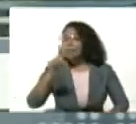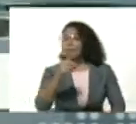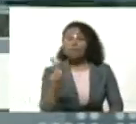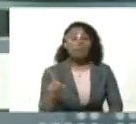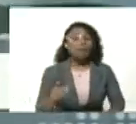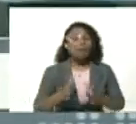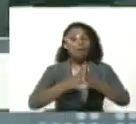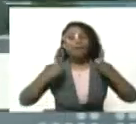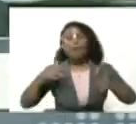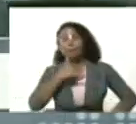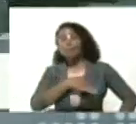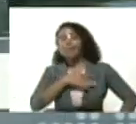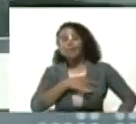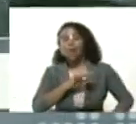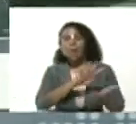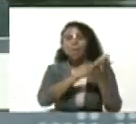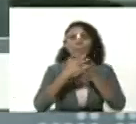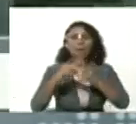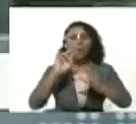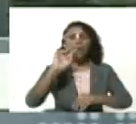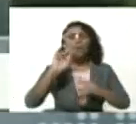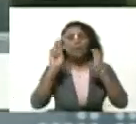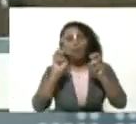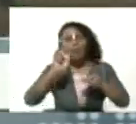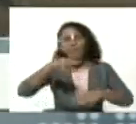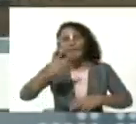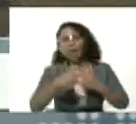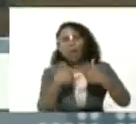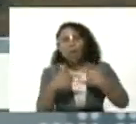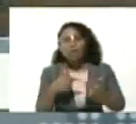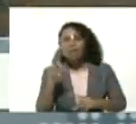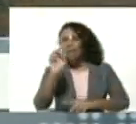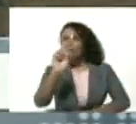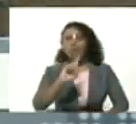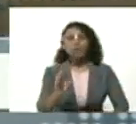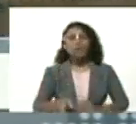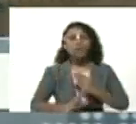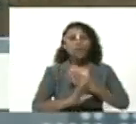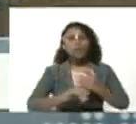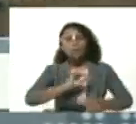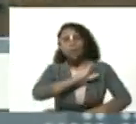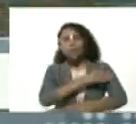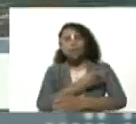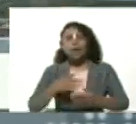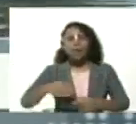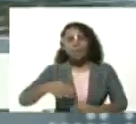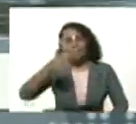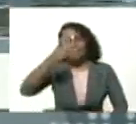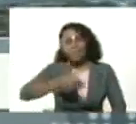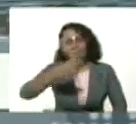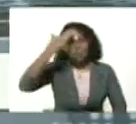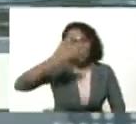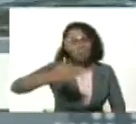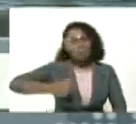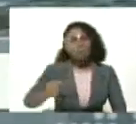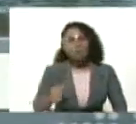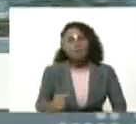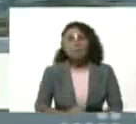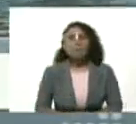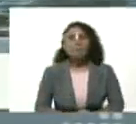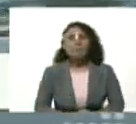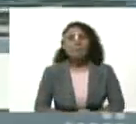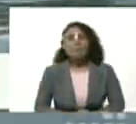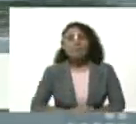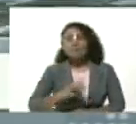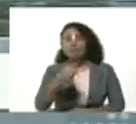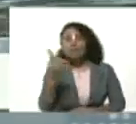tuviéramos la gran misión Barrio Nuevo, Barrio Tricolor. Si no tuviéramos esta poderosa Unión Cívico-Militar Policial. Si no